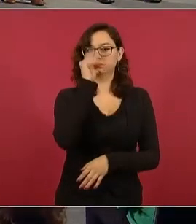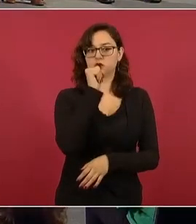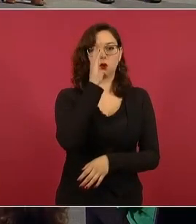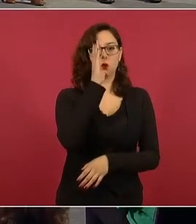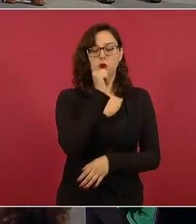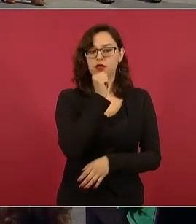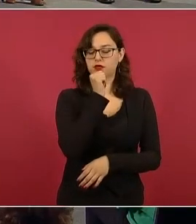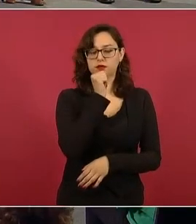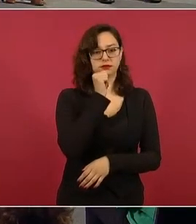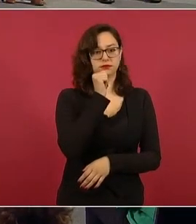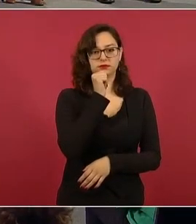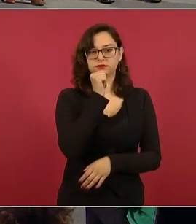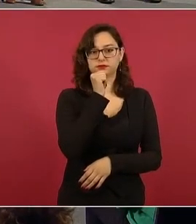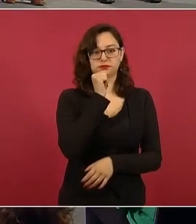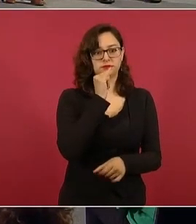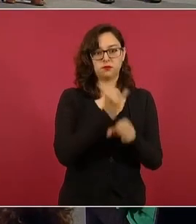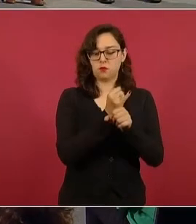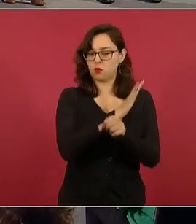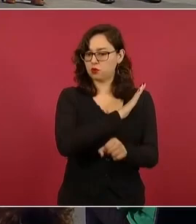permitir.